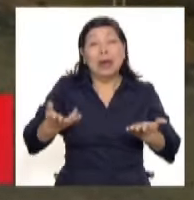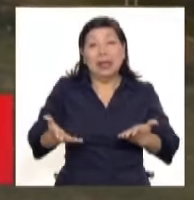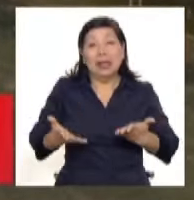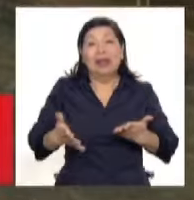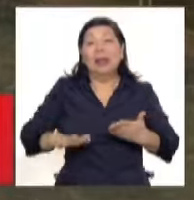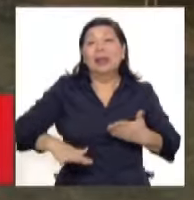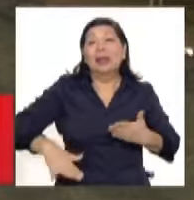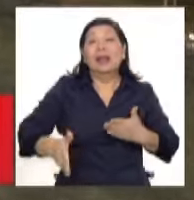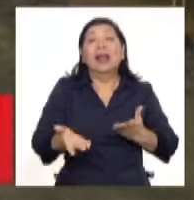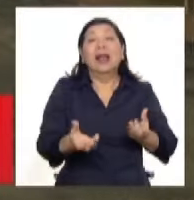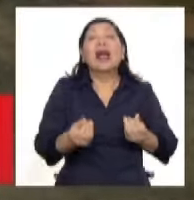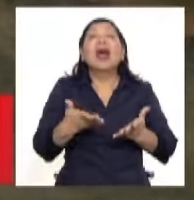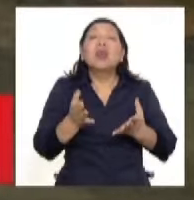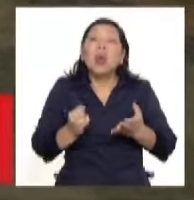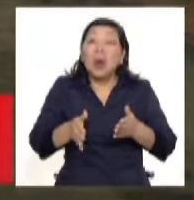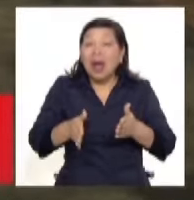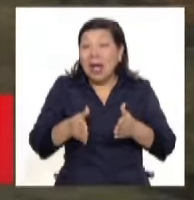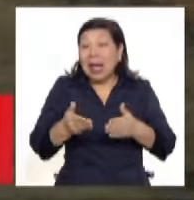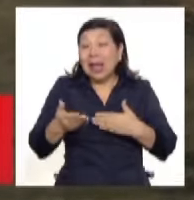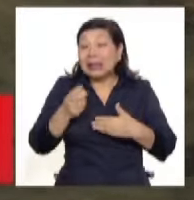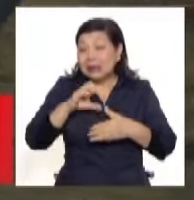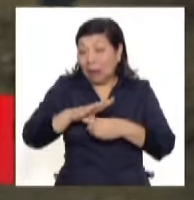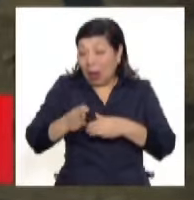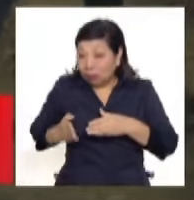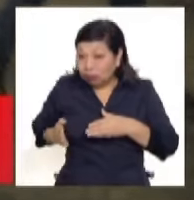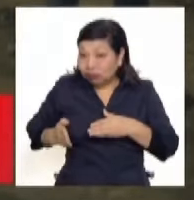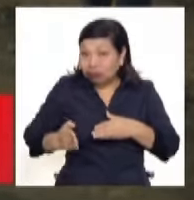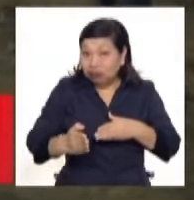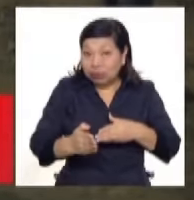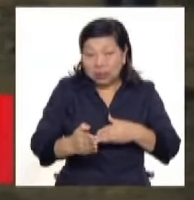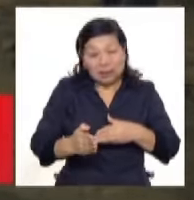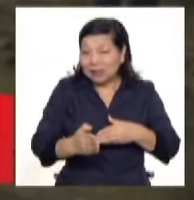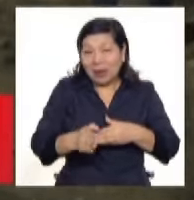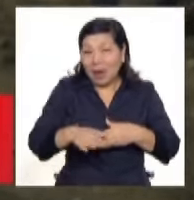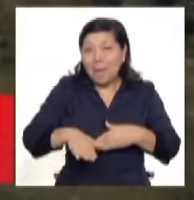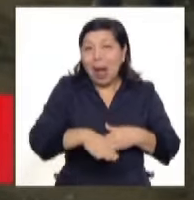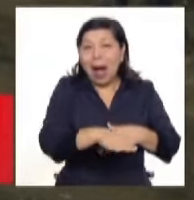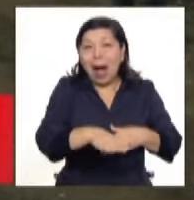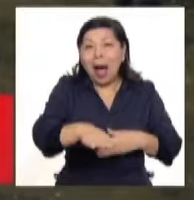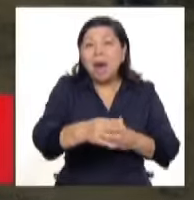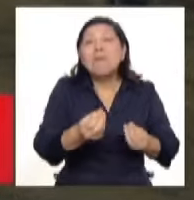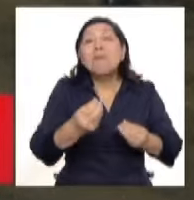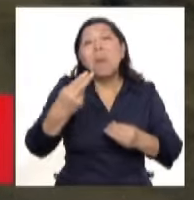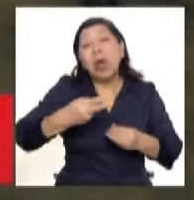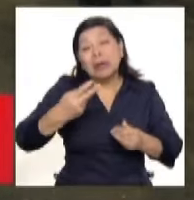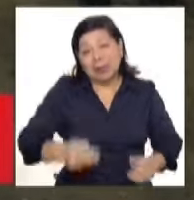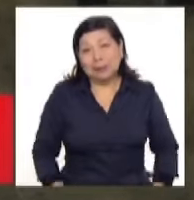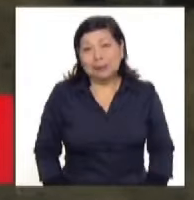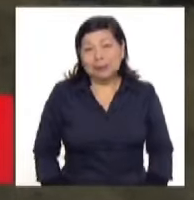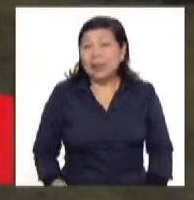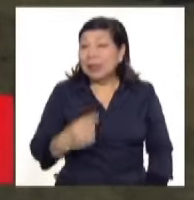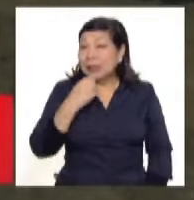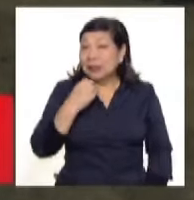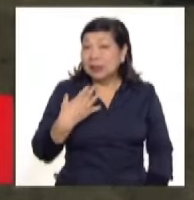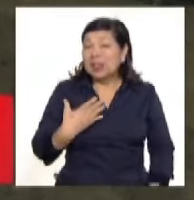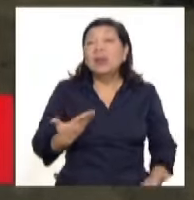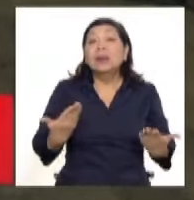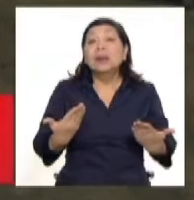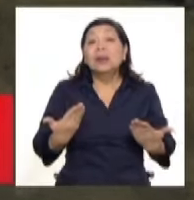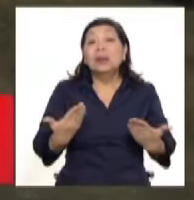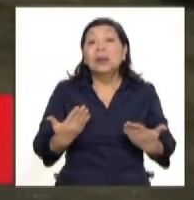hacia el distrito de San Isidro. Para ello, la Municipalidad de Lima, junto a EMAPE, ha condicionado la zona, nos han informado de que han